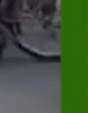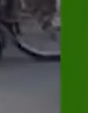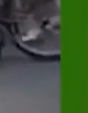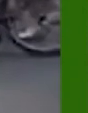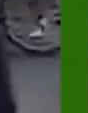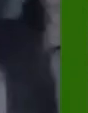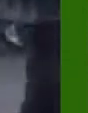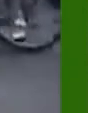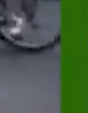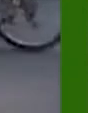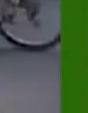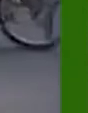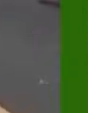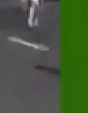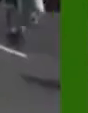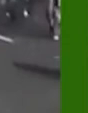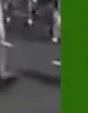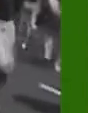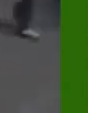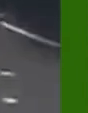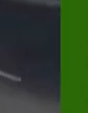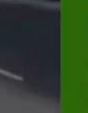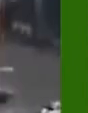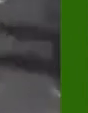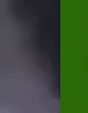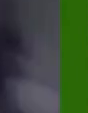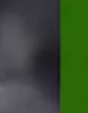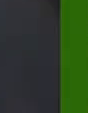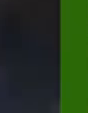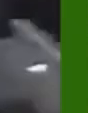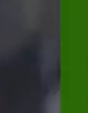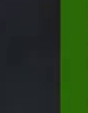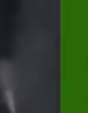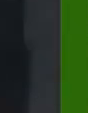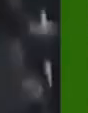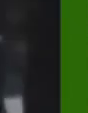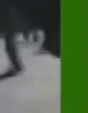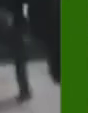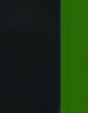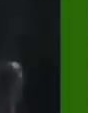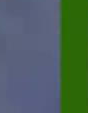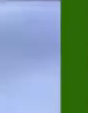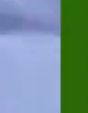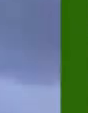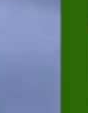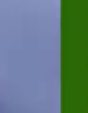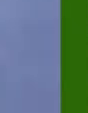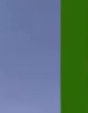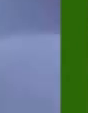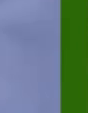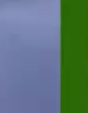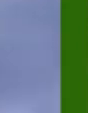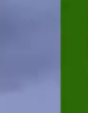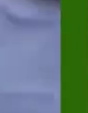más en este momento de crisis económica. Una pregunta, Mariano, con respecto a eso es ¿cómo se está viviendo